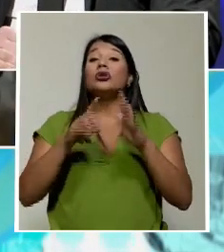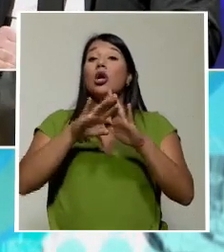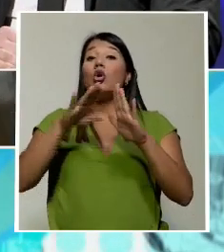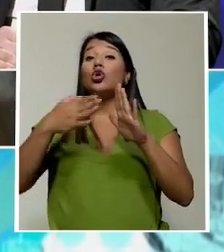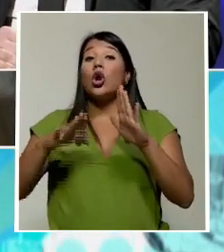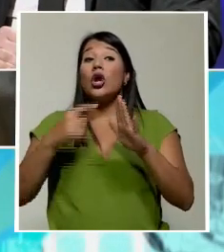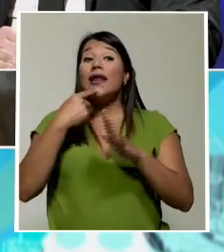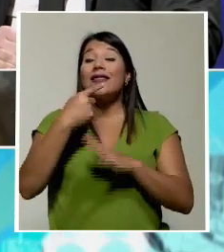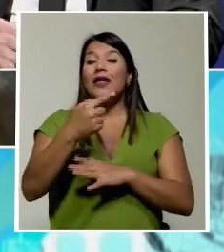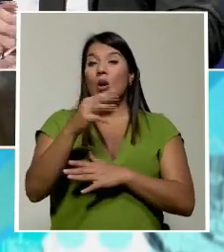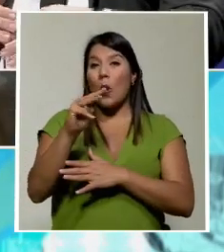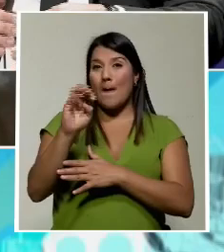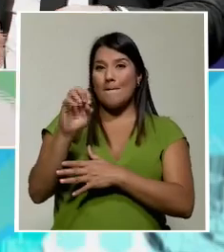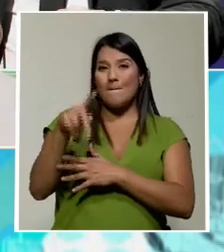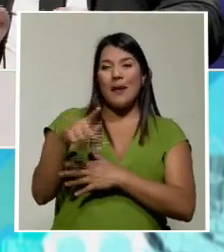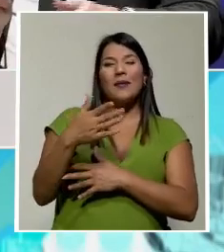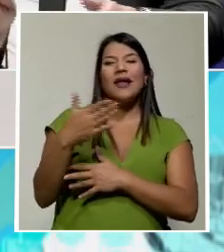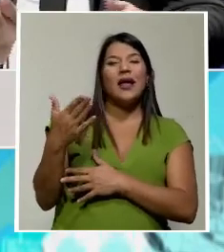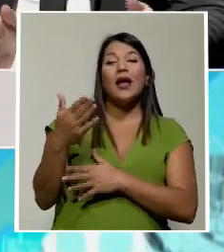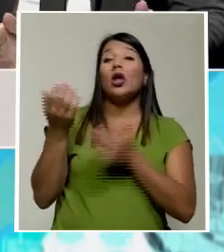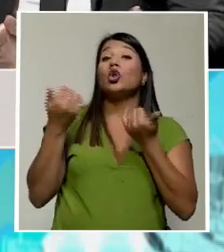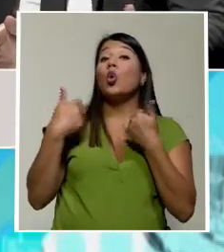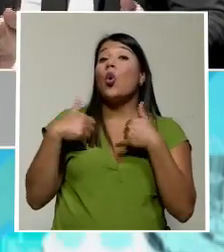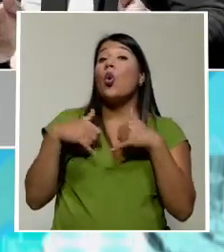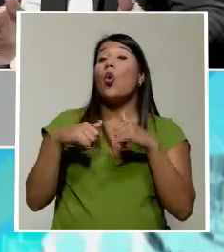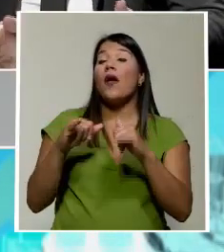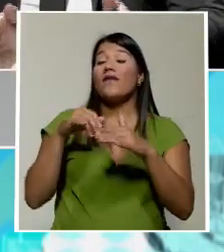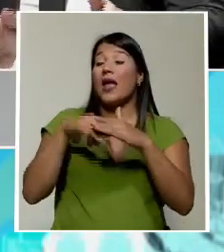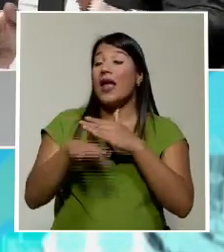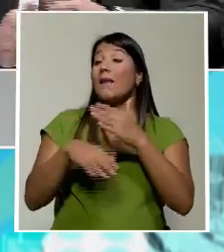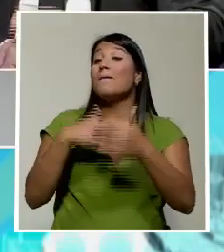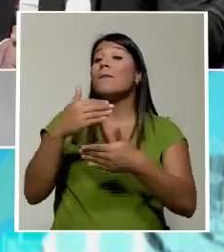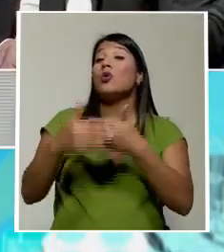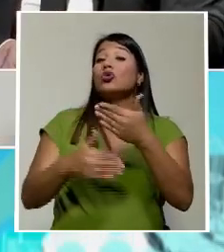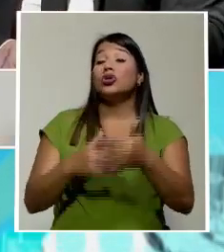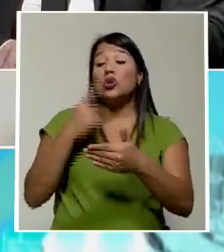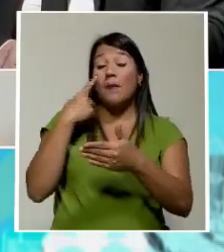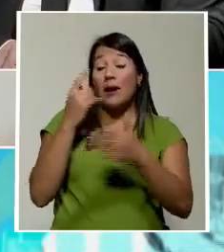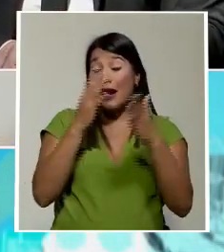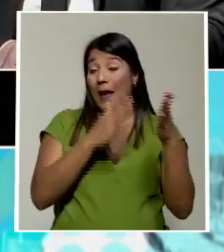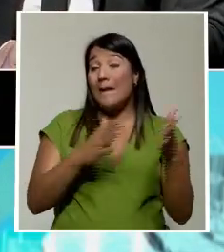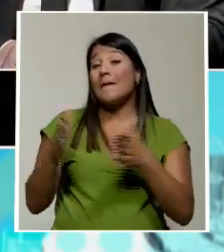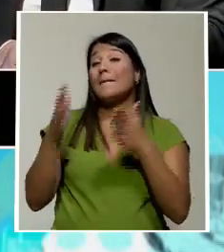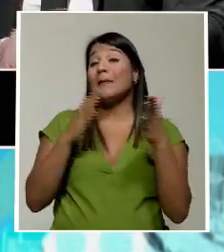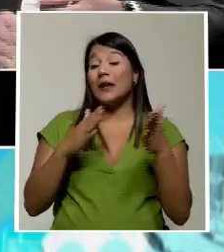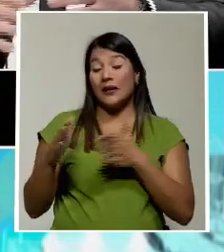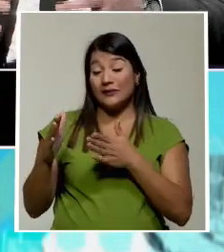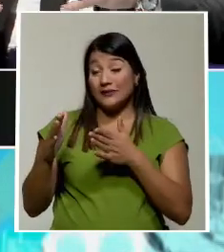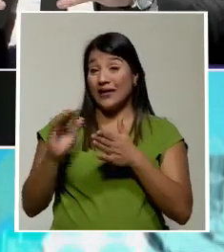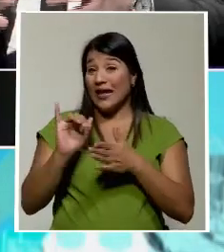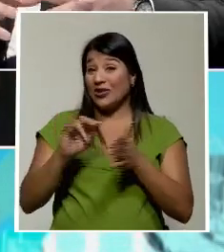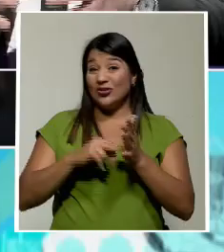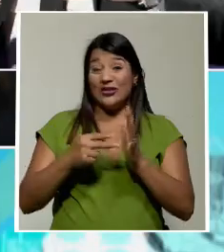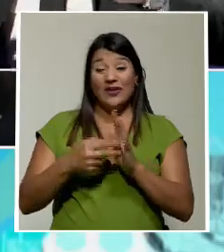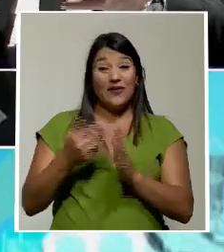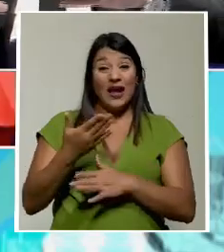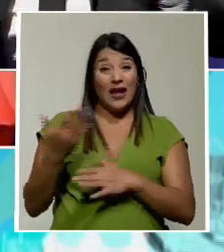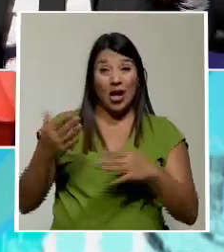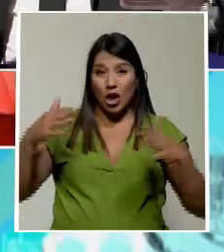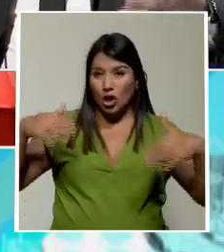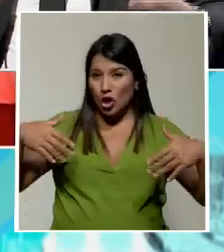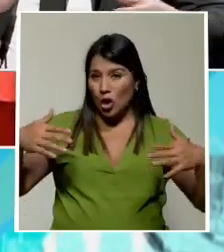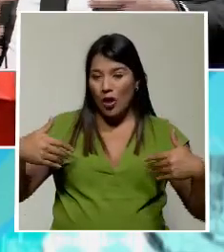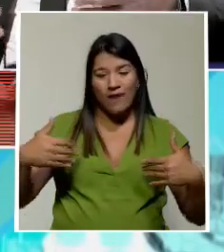Ministerio de Educación Pública que todavía estaban en la fase de planificación de esta auditoría, es decir, ni siquiera estaban definidos